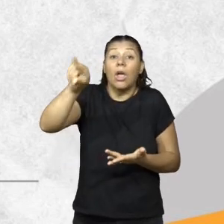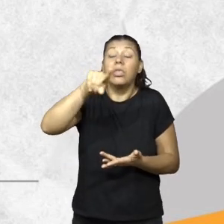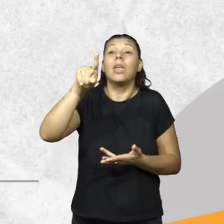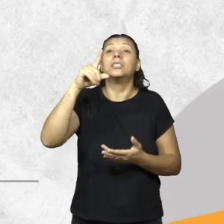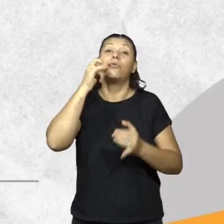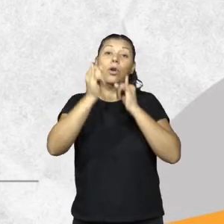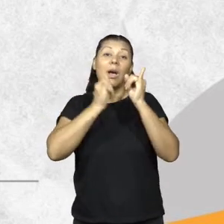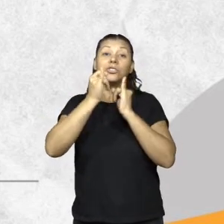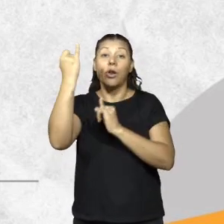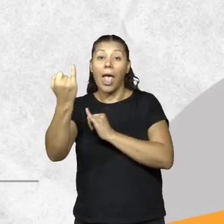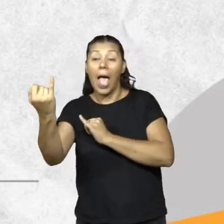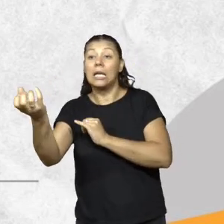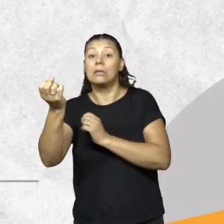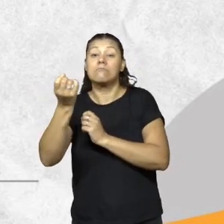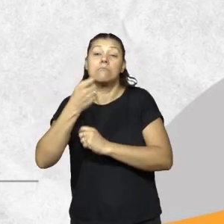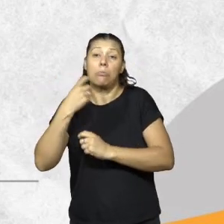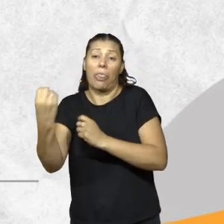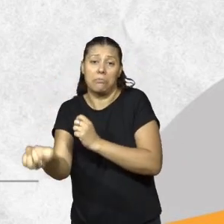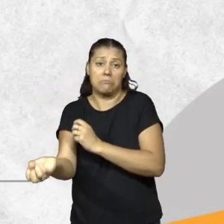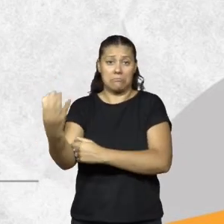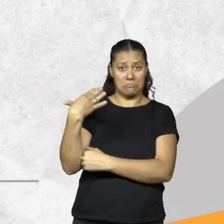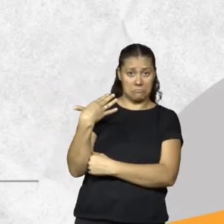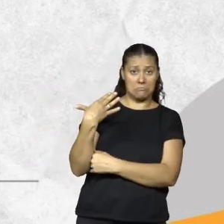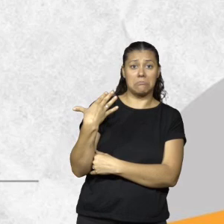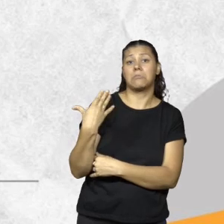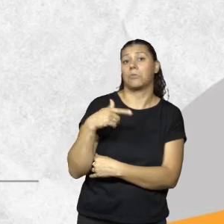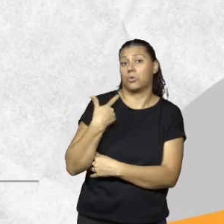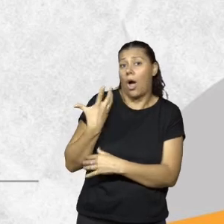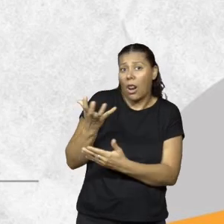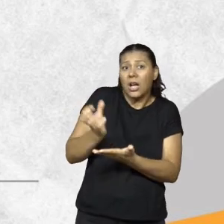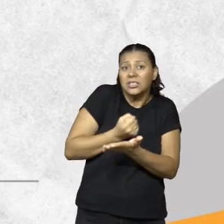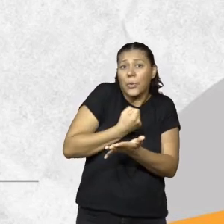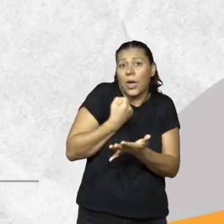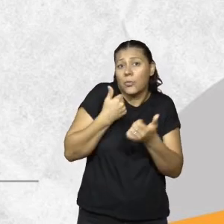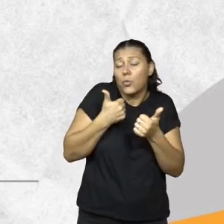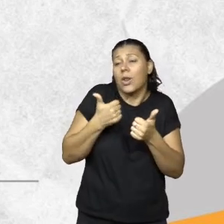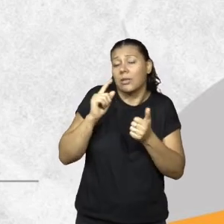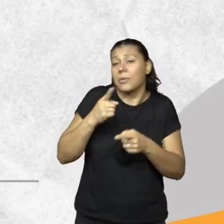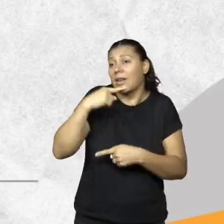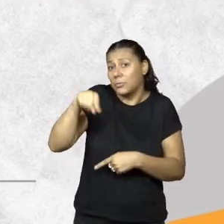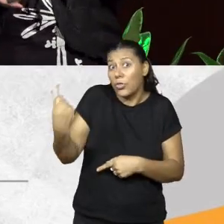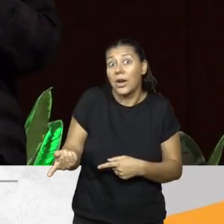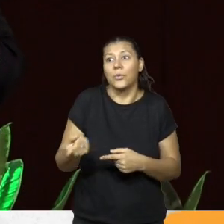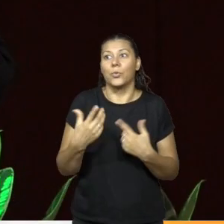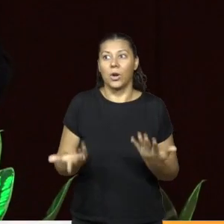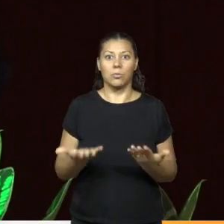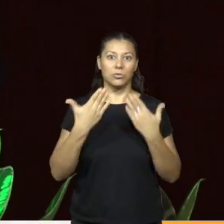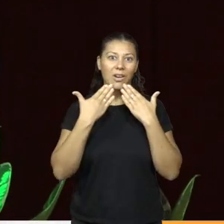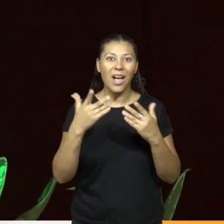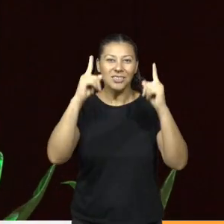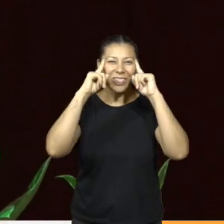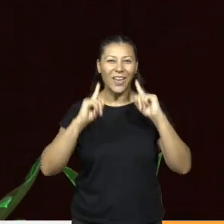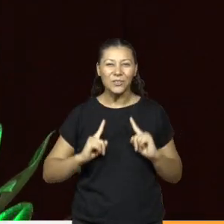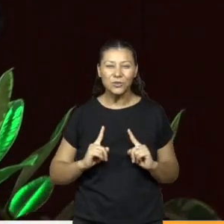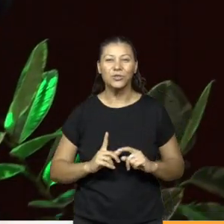para saber, nos pueden escribir y nosotros muy bien les vamos a responder. Muchas gracias por su atención